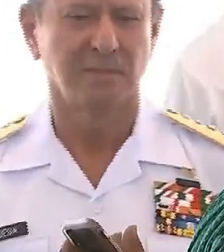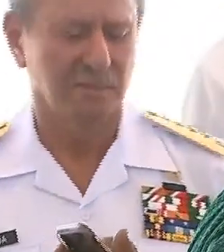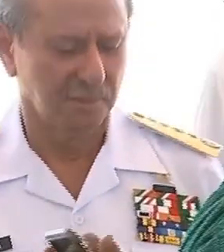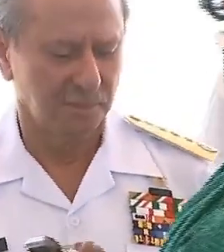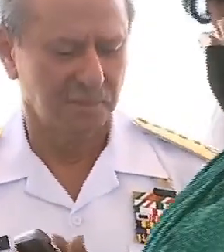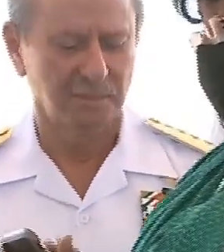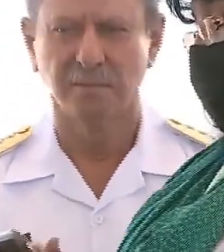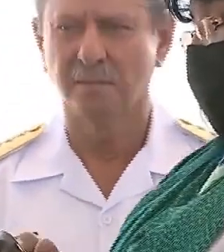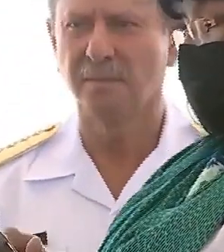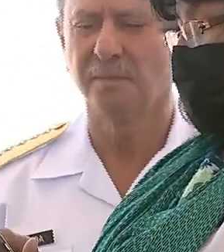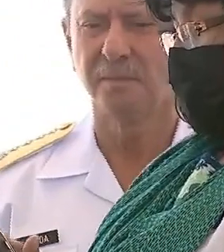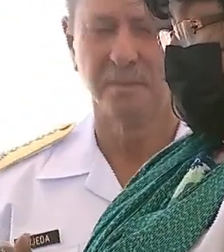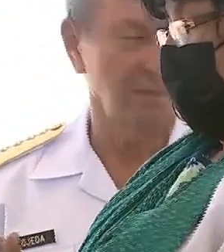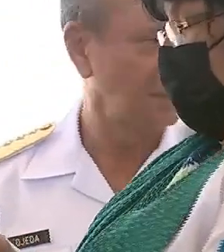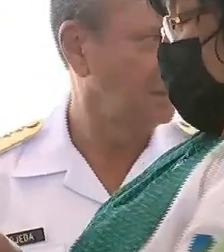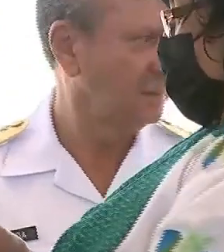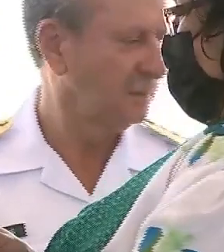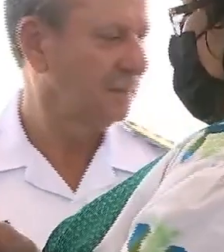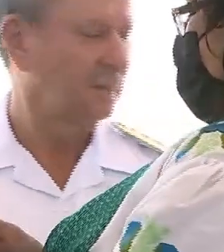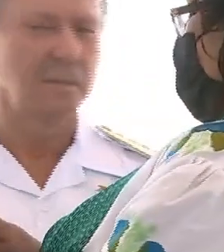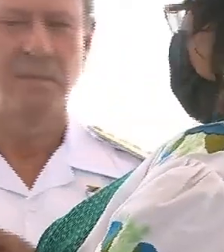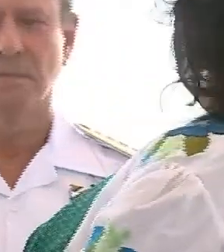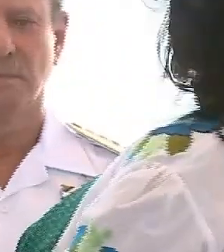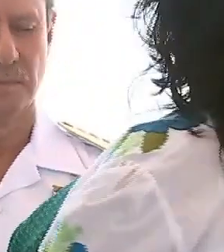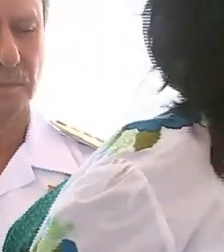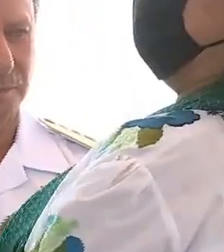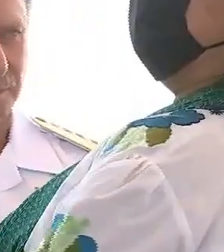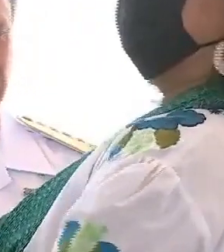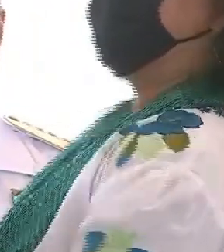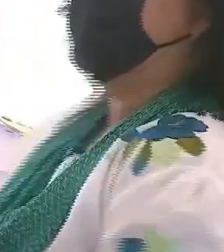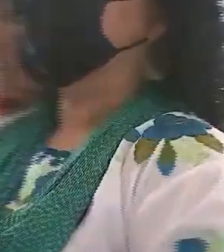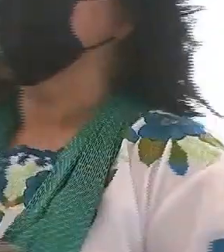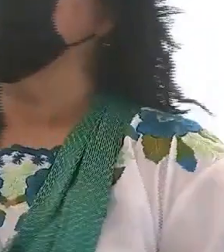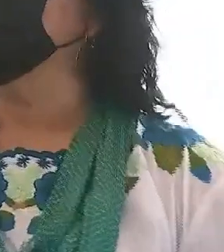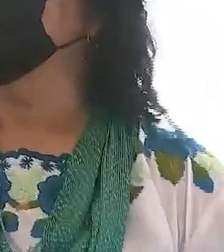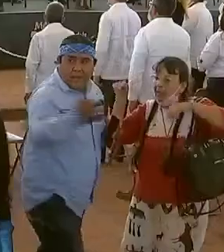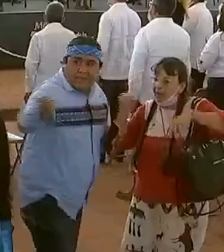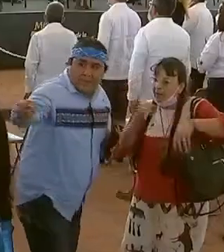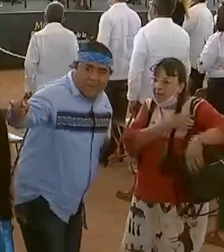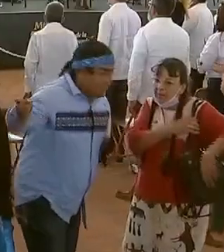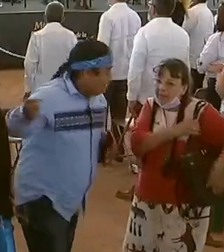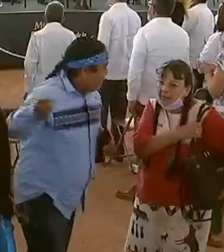be catana, y min com yumacapo amania, Into Guacamala, y ni la